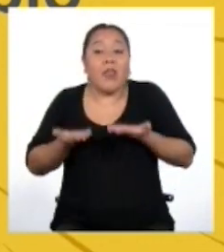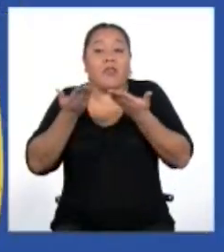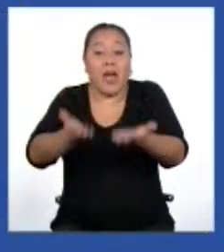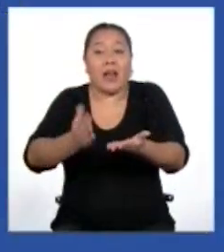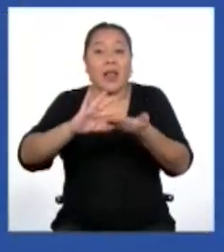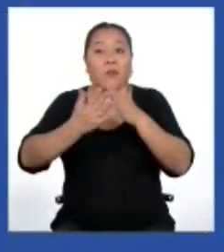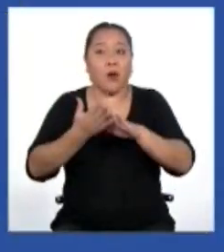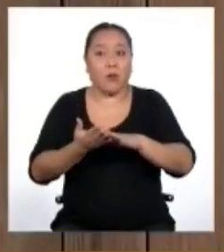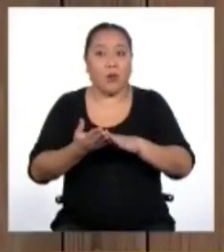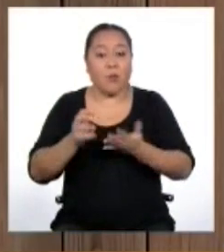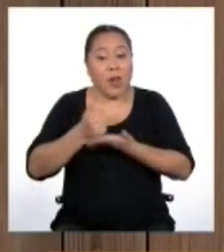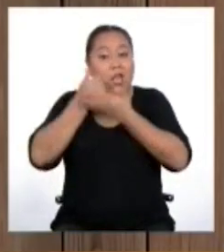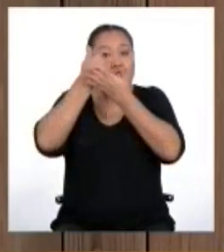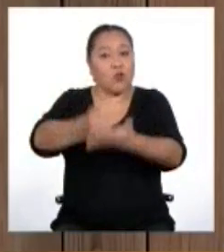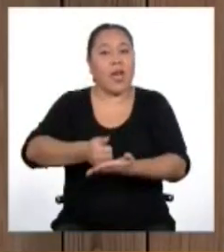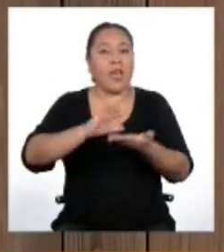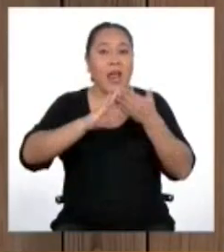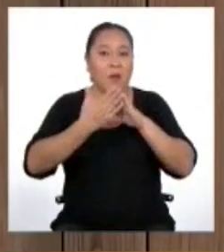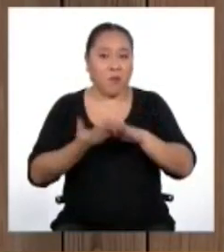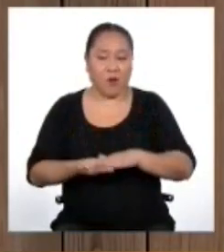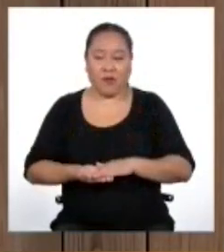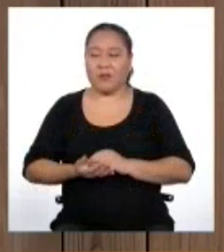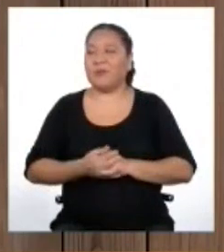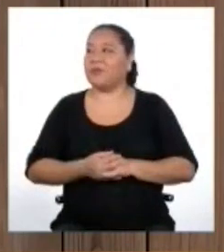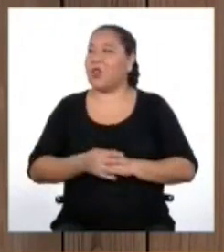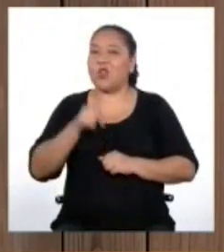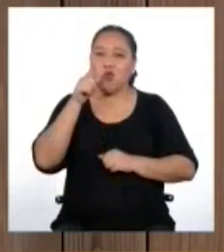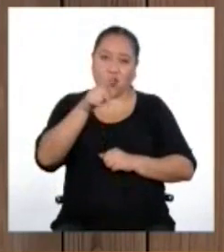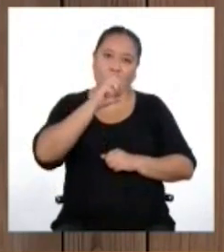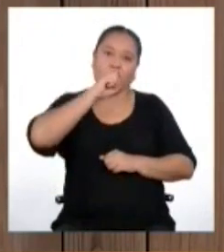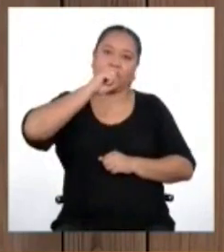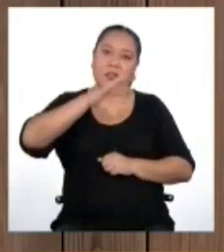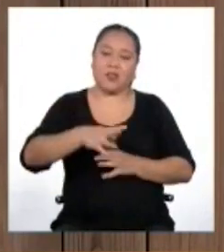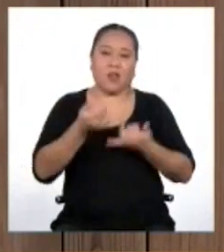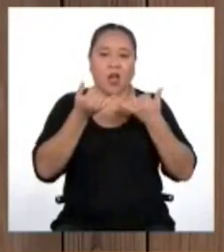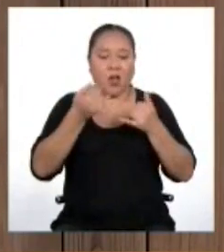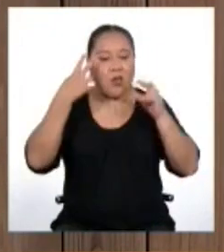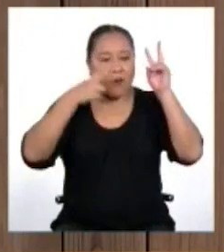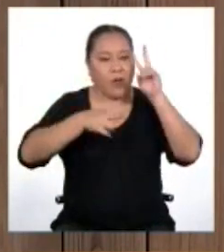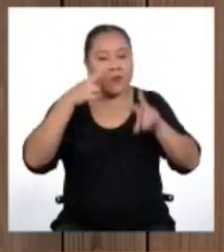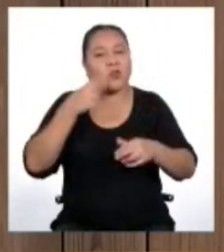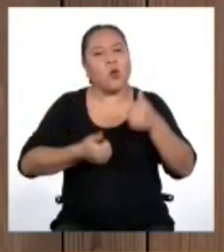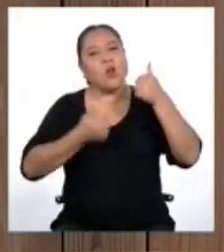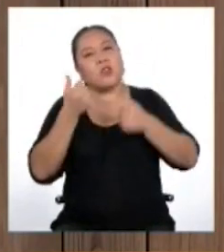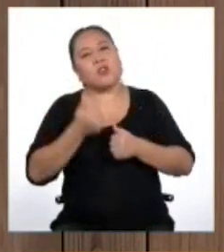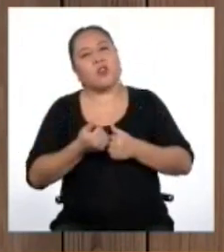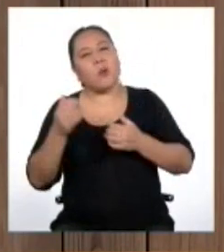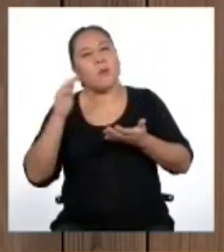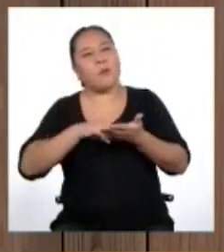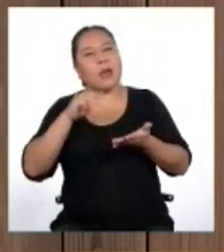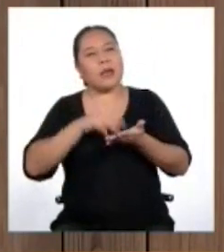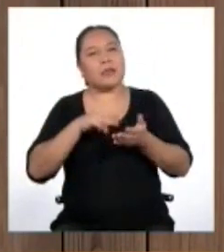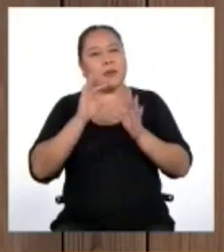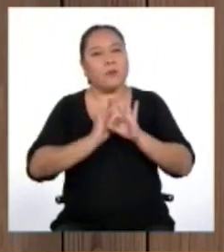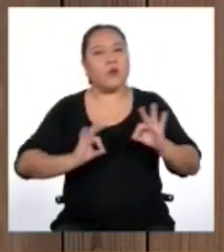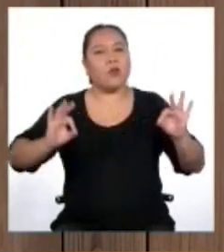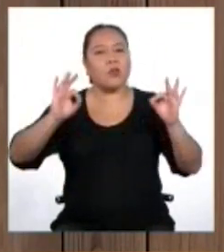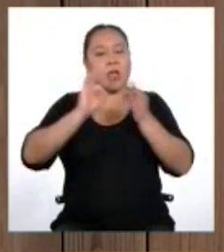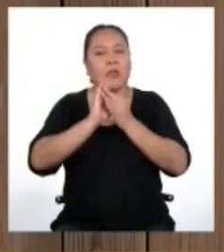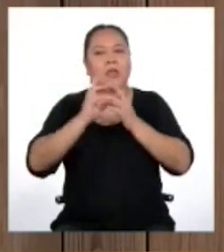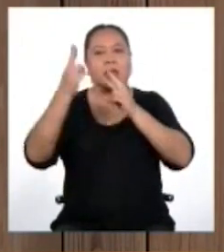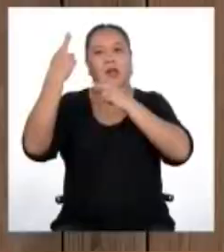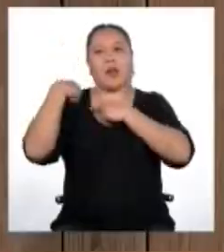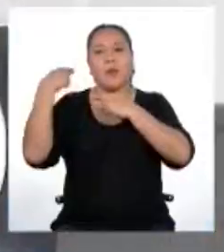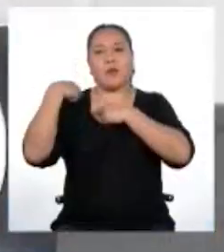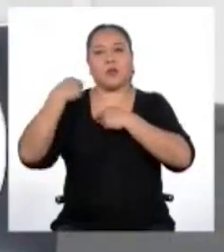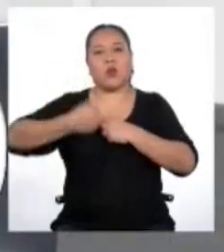para el pueblo. Tú mismo lo has dicho. Ahora veamos cuáles son las principales competencias de los gobiernos regionales